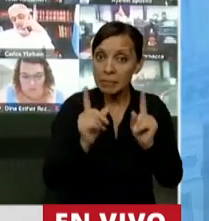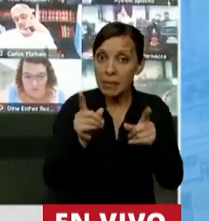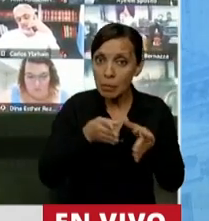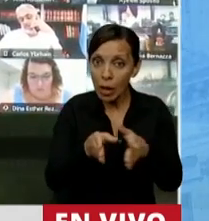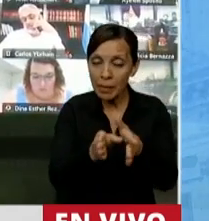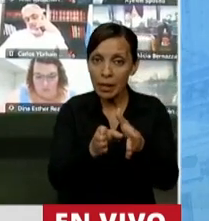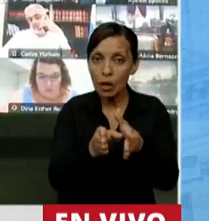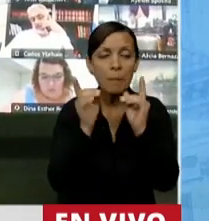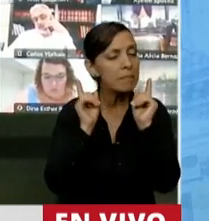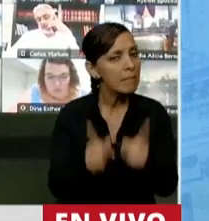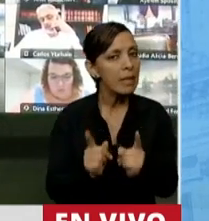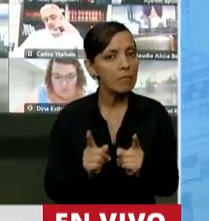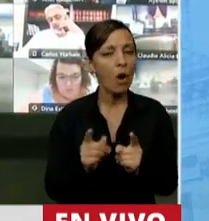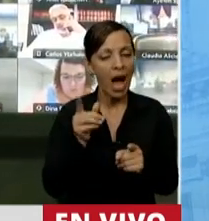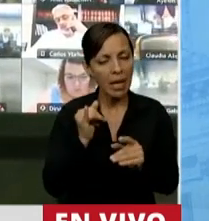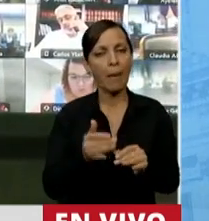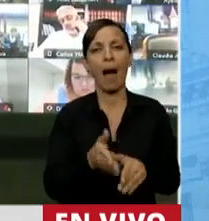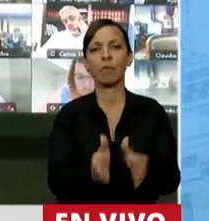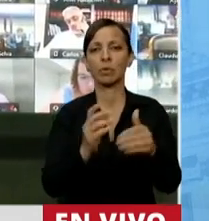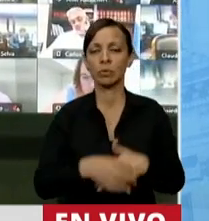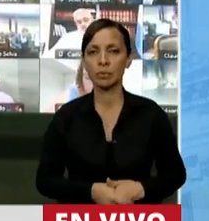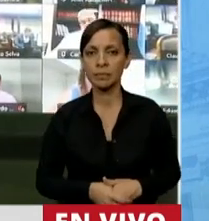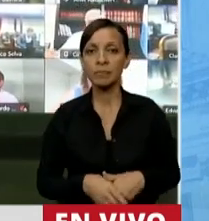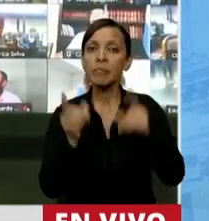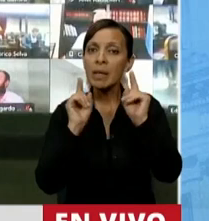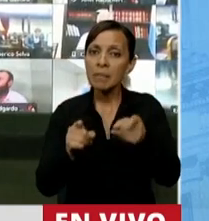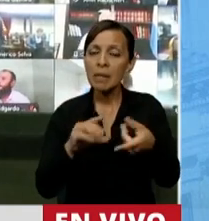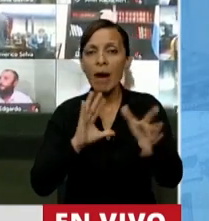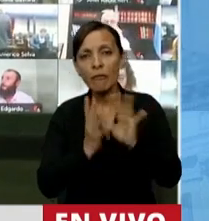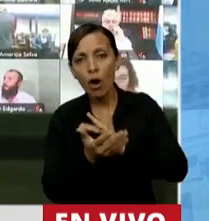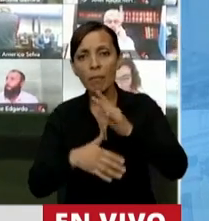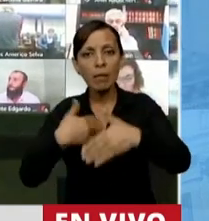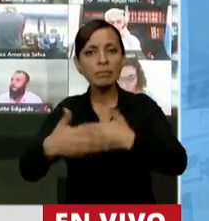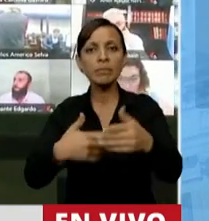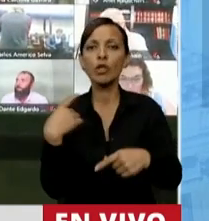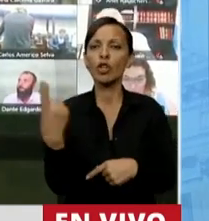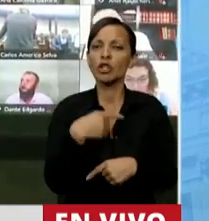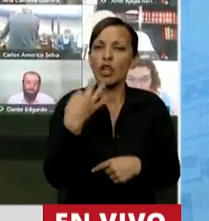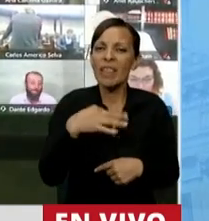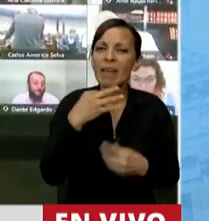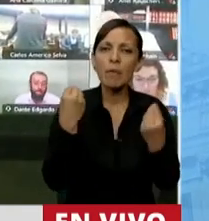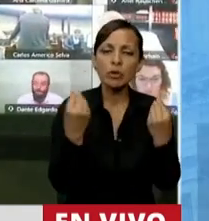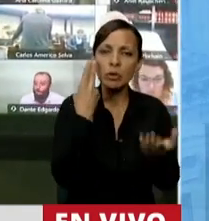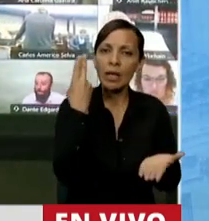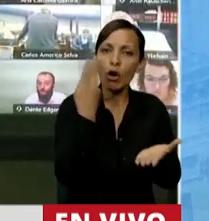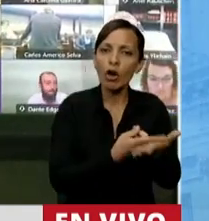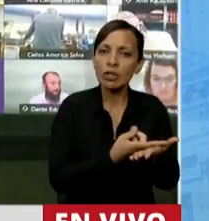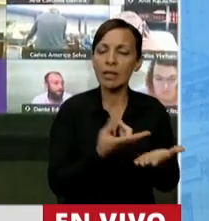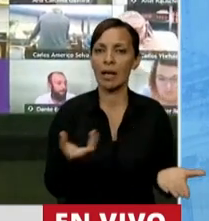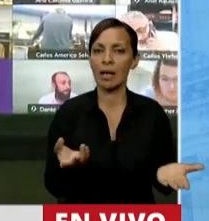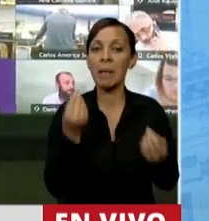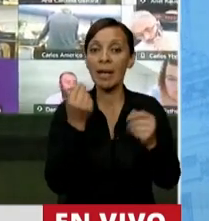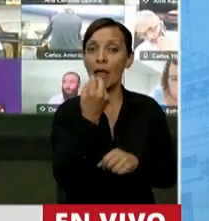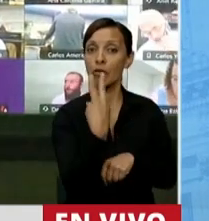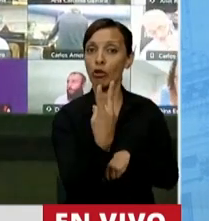camino, por ese camino no, señor presidente, por el camino al que tenemos que ir es a reconocer que todo lo que para que